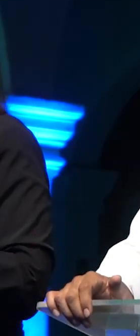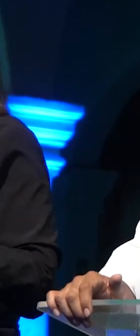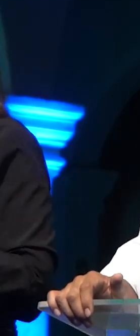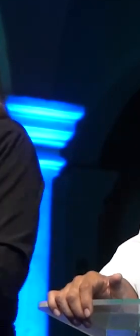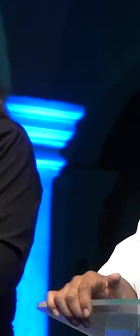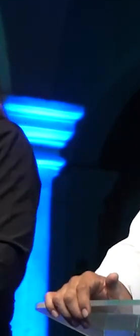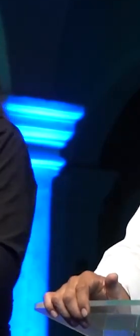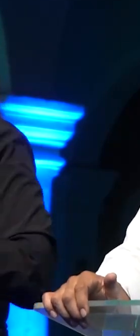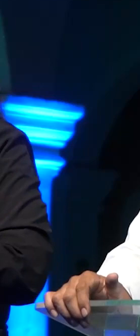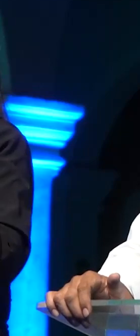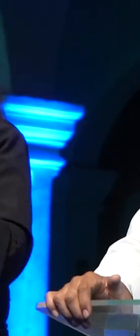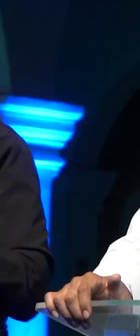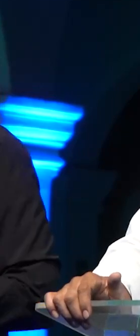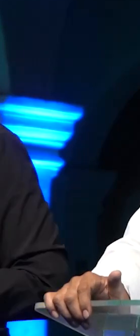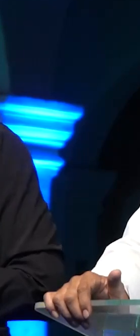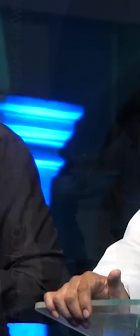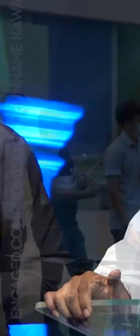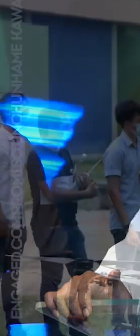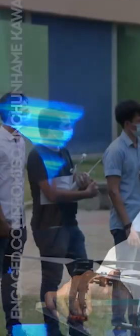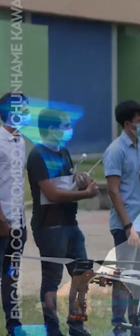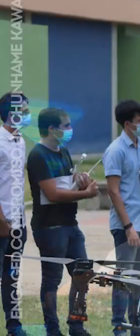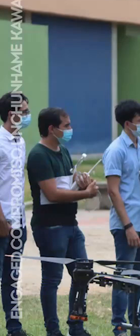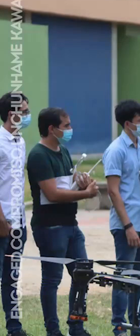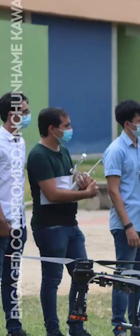sociedad. Sigamos.